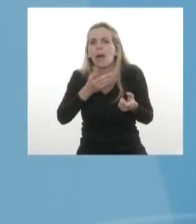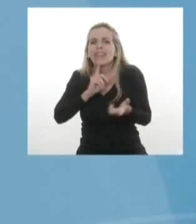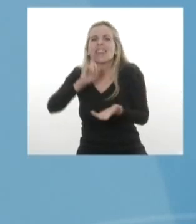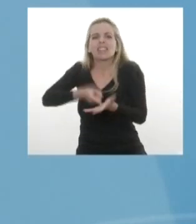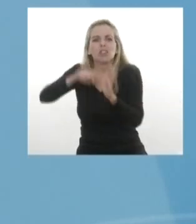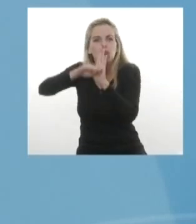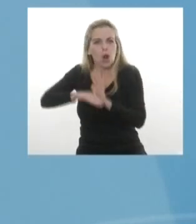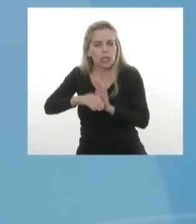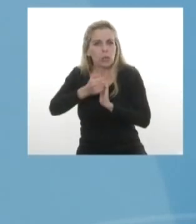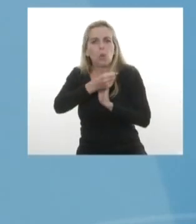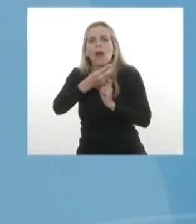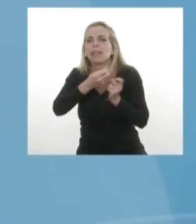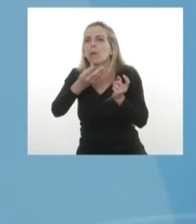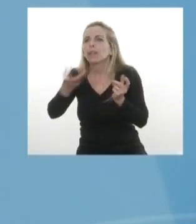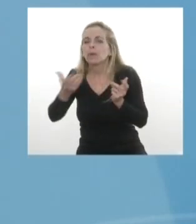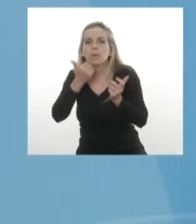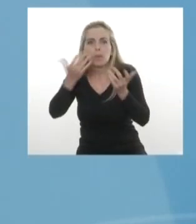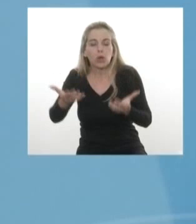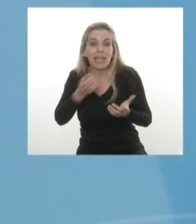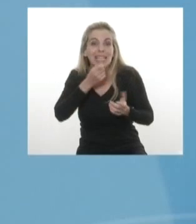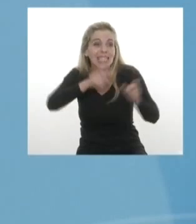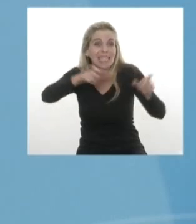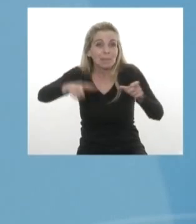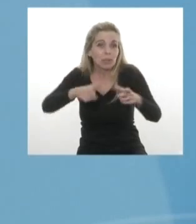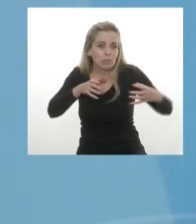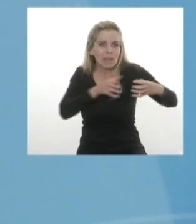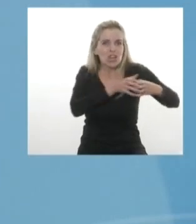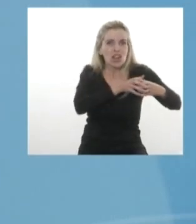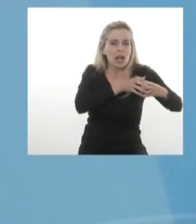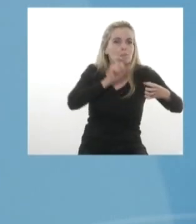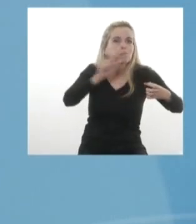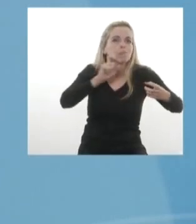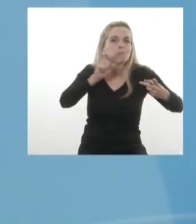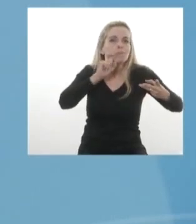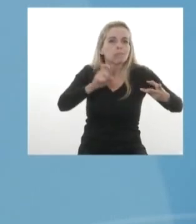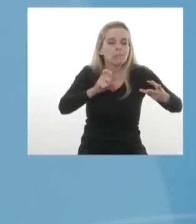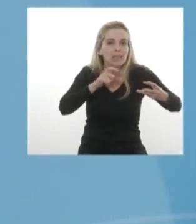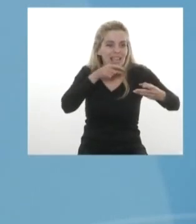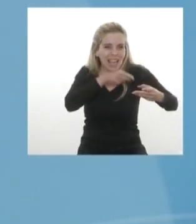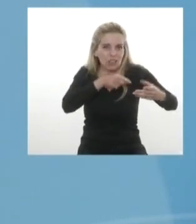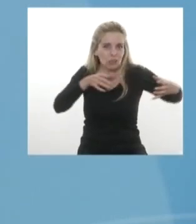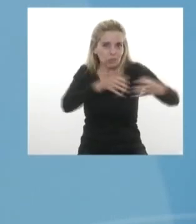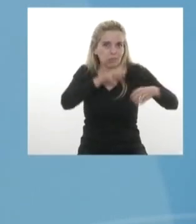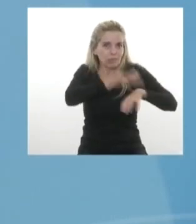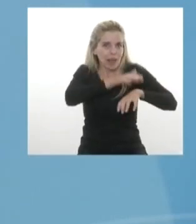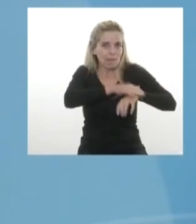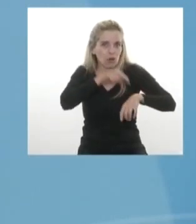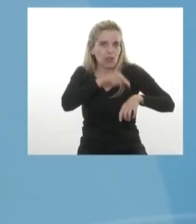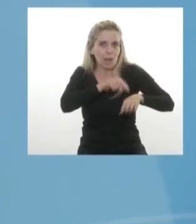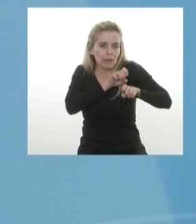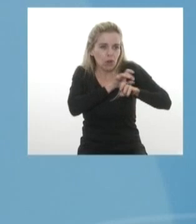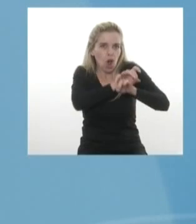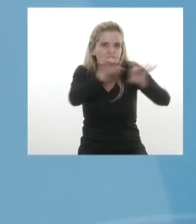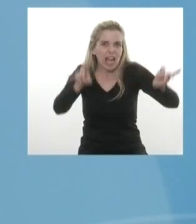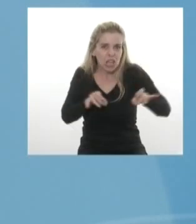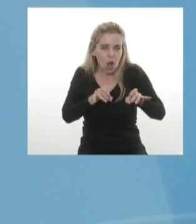tomemos si nos enfrentamos a minorías que incumplen, porque eso genera una propagación